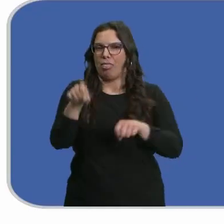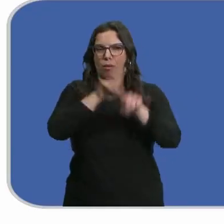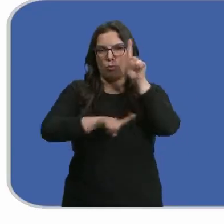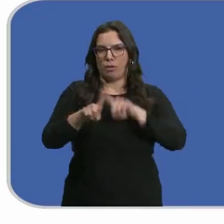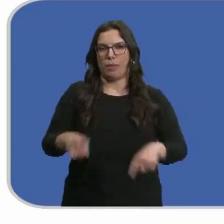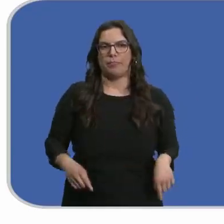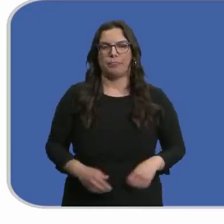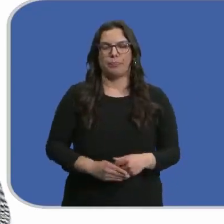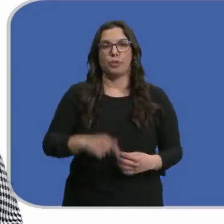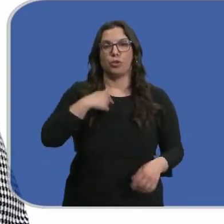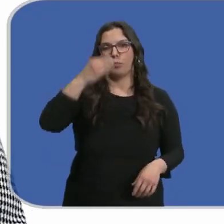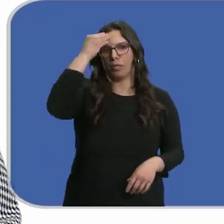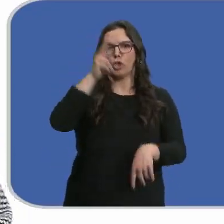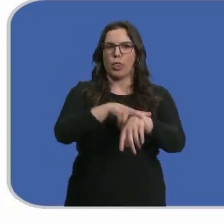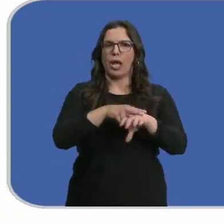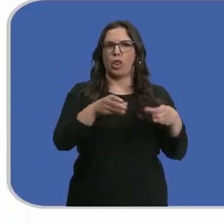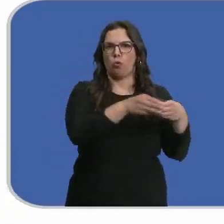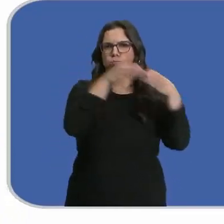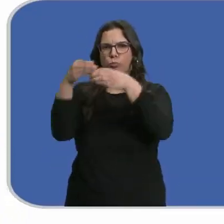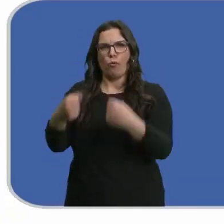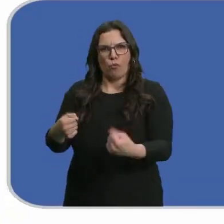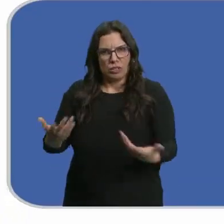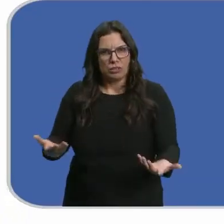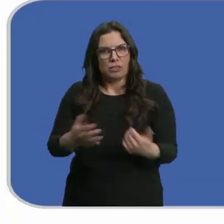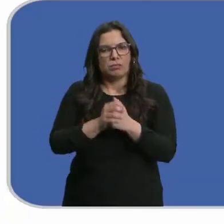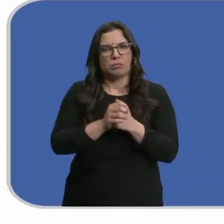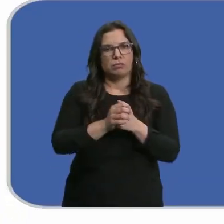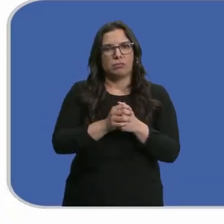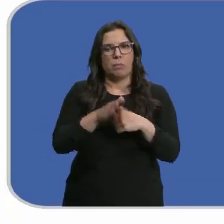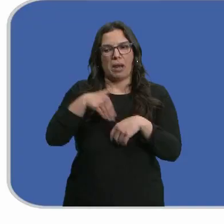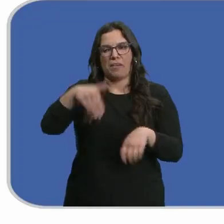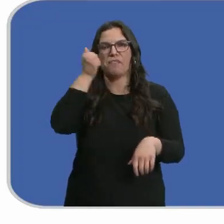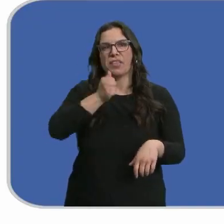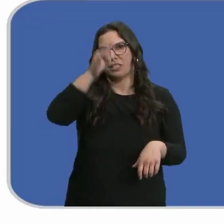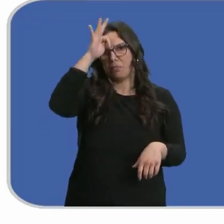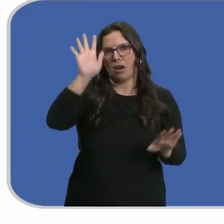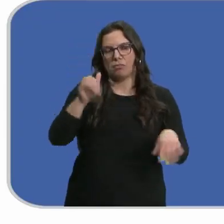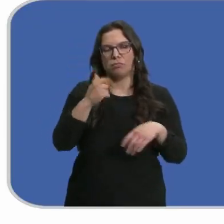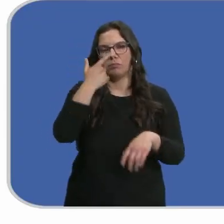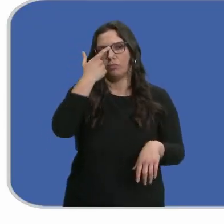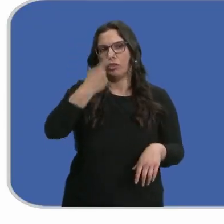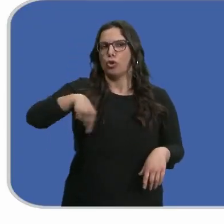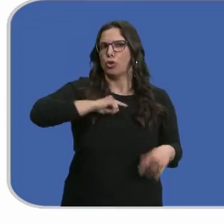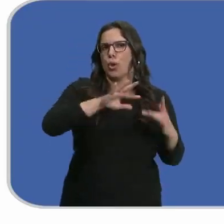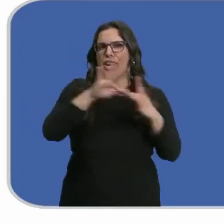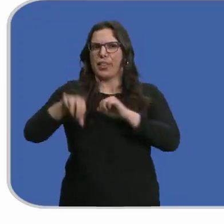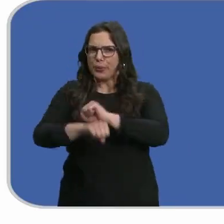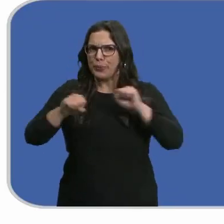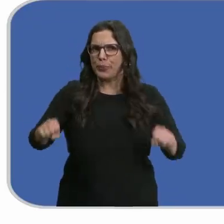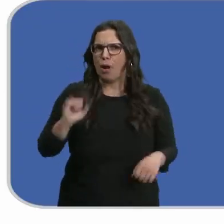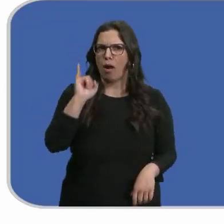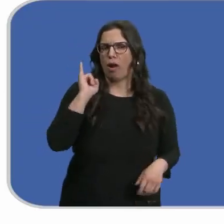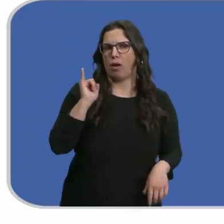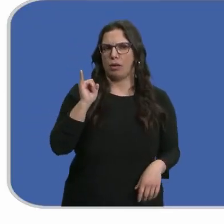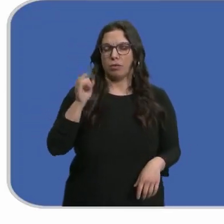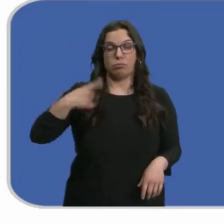Yo creo que vamos una delegación fuerte para este fin de semana. Tenemos un liderazgo sólido y